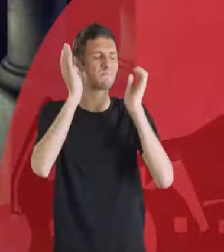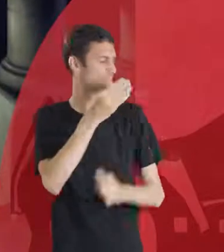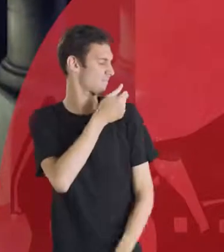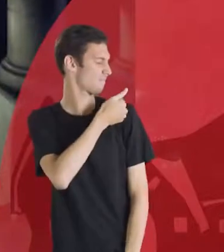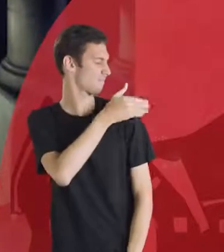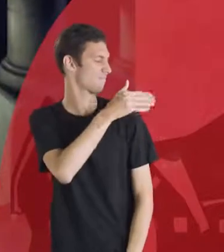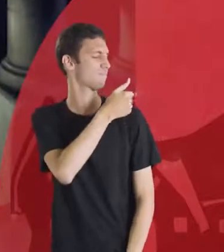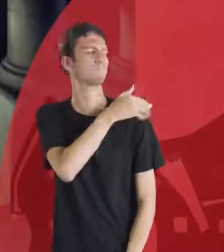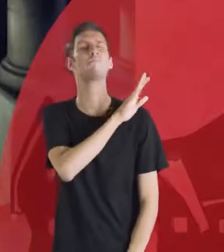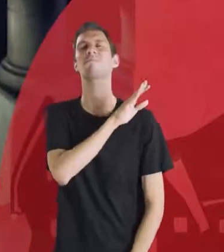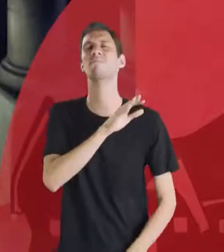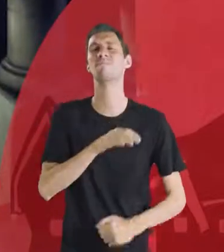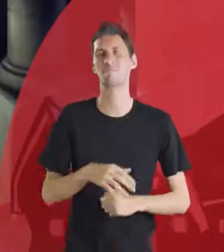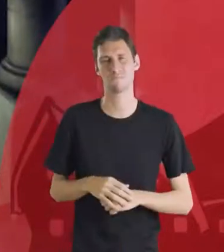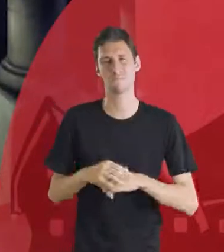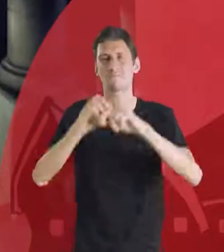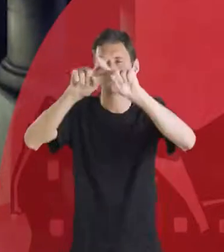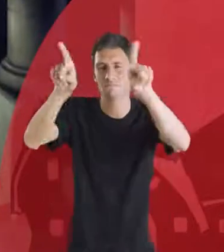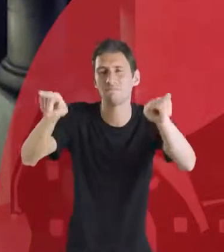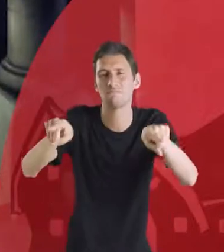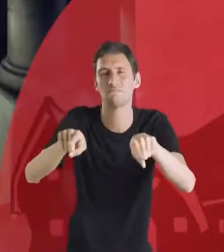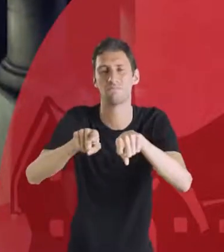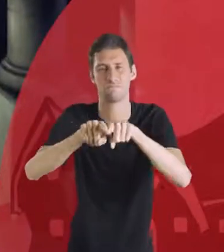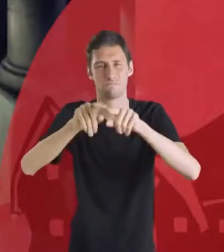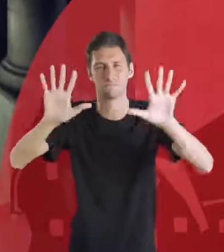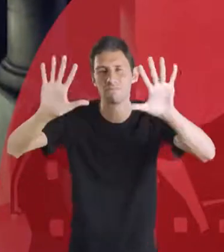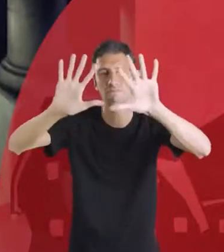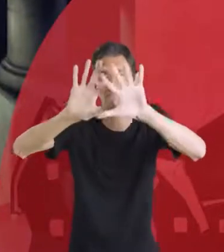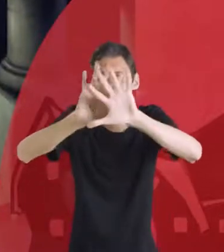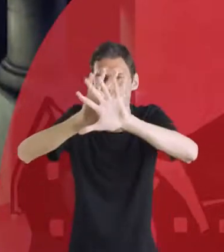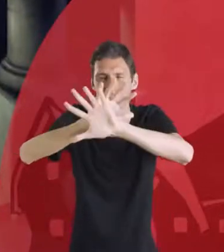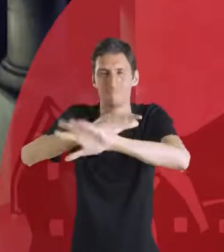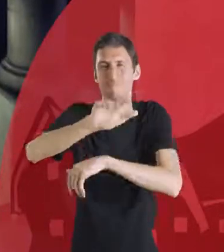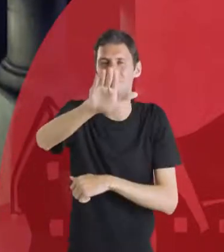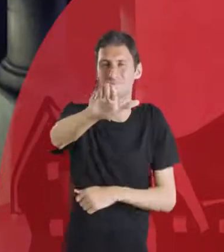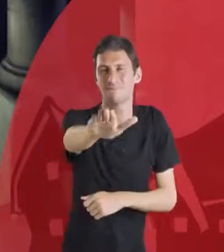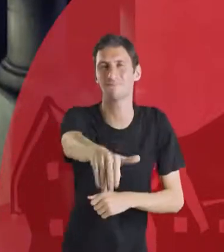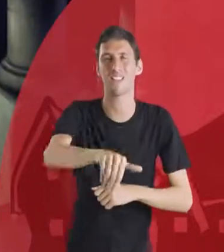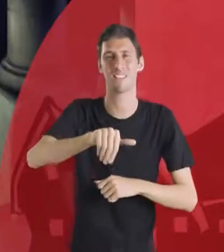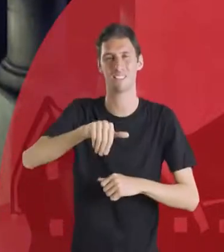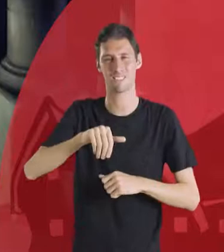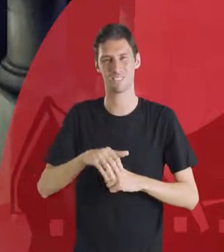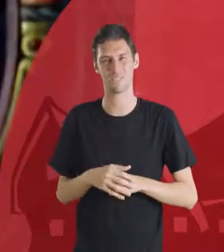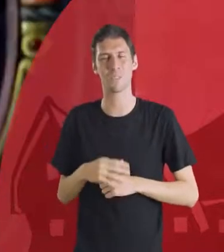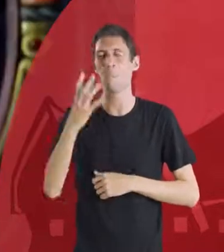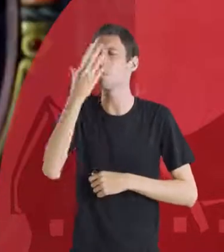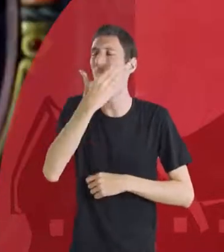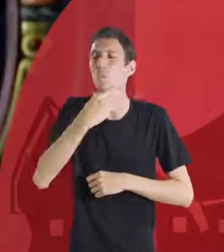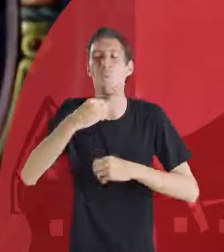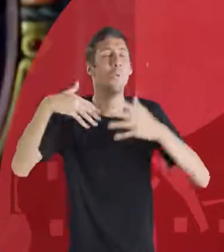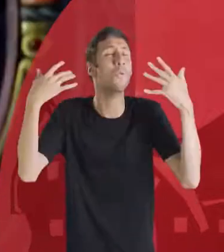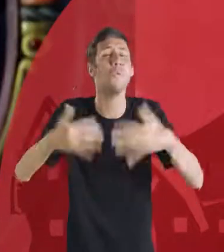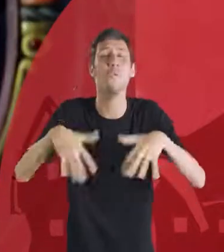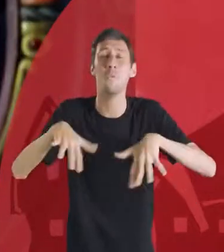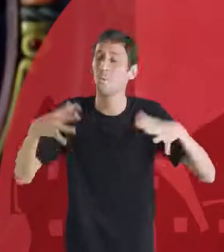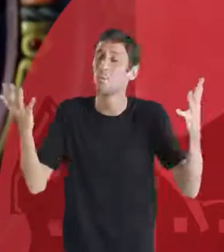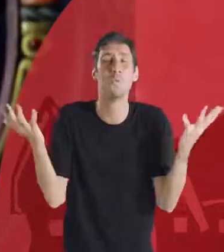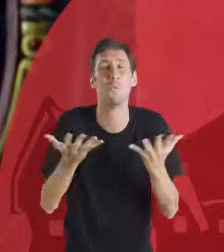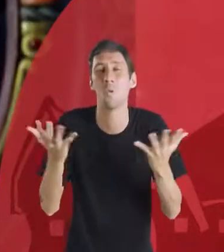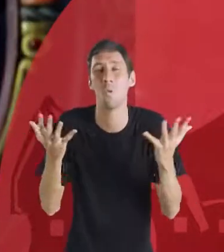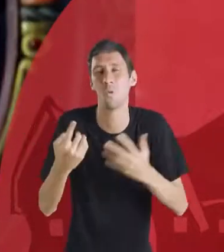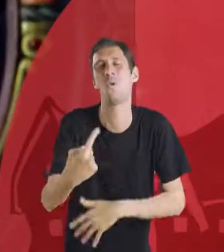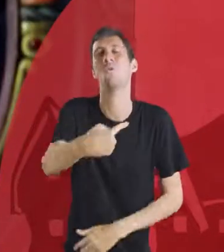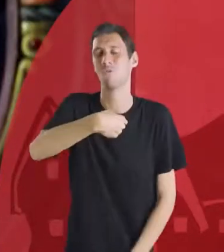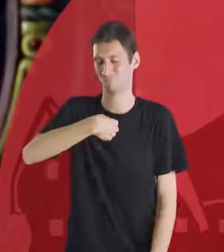Blancanieves vive con su vanidosa y malvada madrastra. El esclavo del espejo, sal de la oscuridad. Todos los días le pregunta